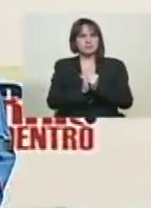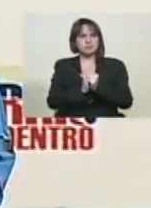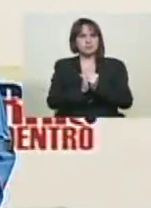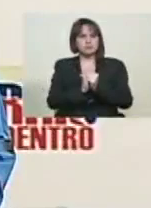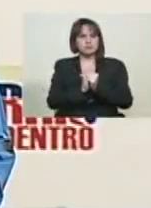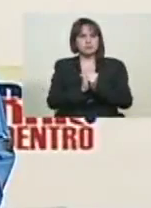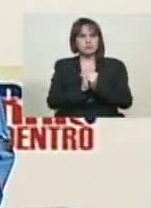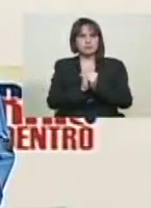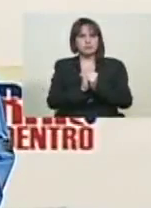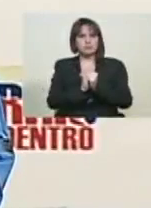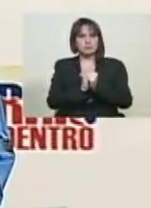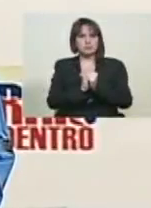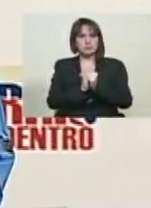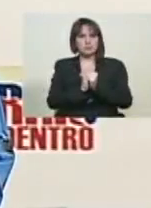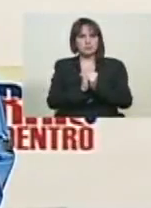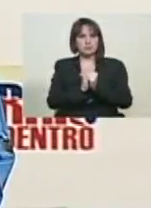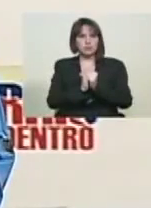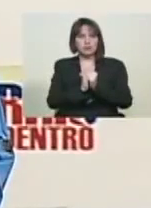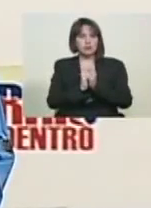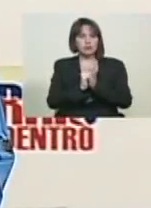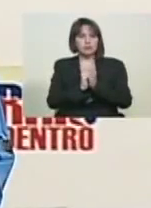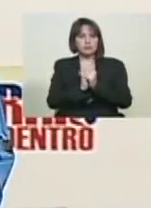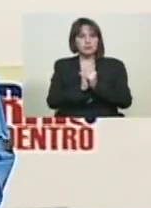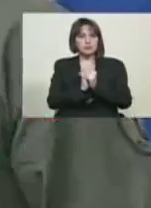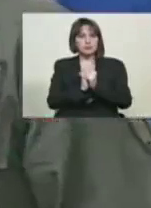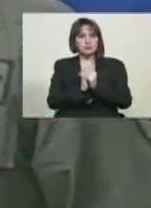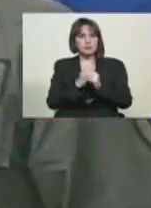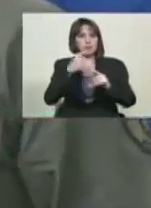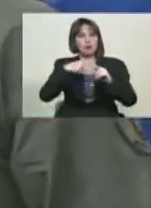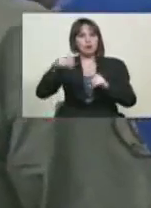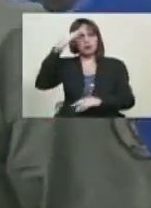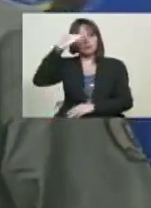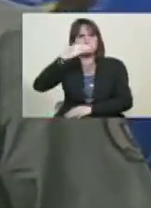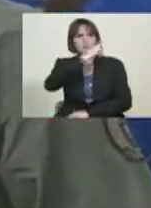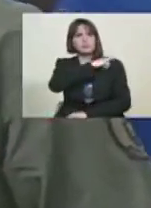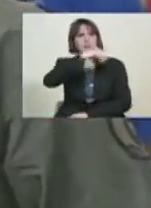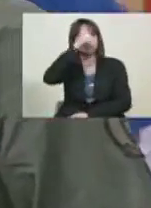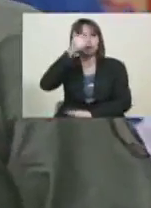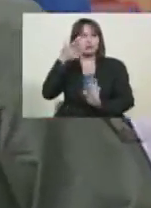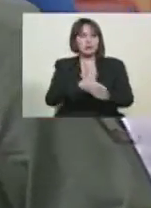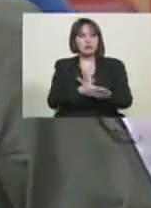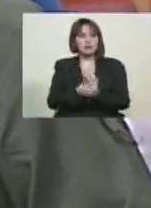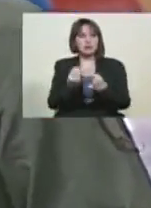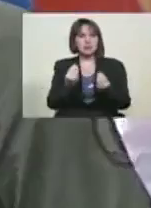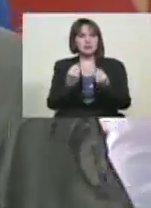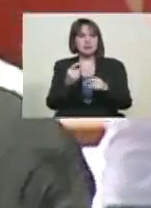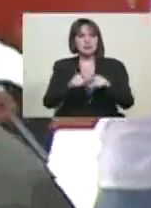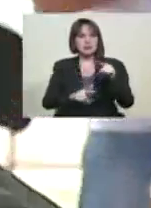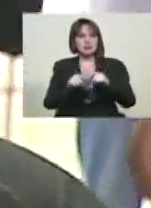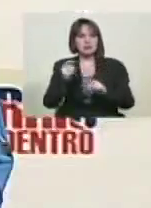al capitán de navío Luis Gabriel Montaño, director general del Hospital Carlos Arbelo.